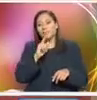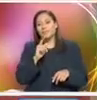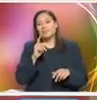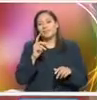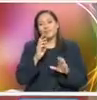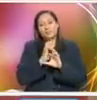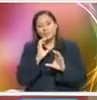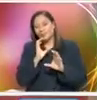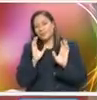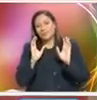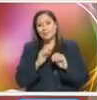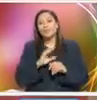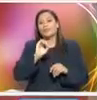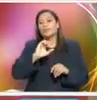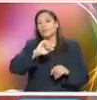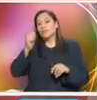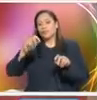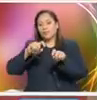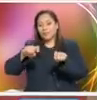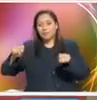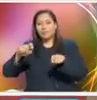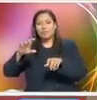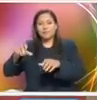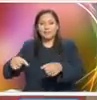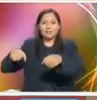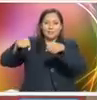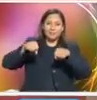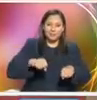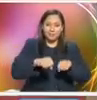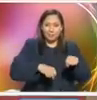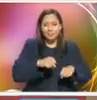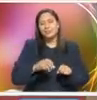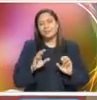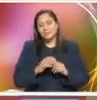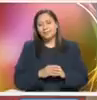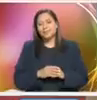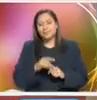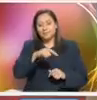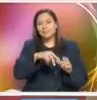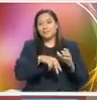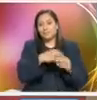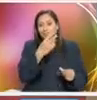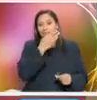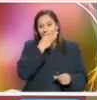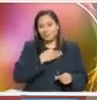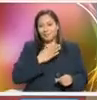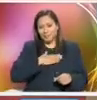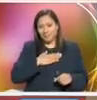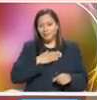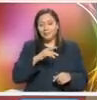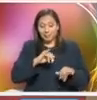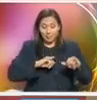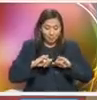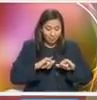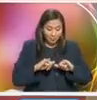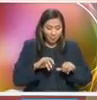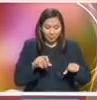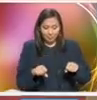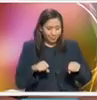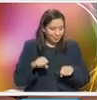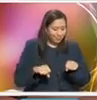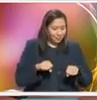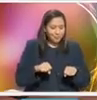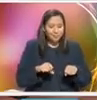otra ciclovía. Entonces les recomiendo mucho que la utilicen, particularmente en este sentido, y les permite encontrar en un mapita en dónde están